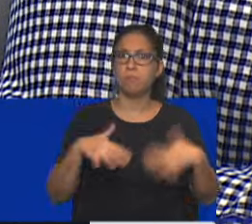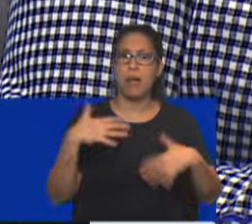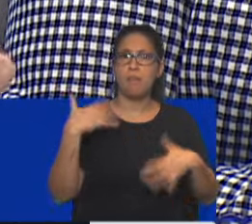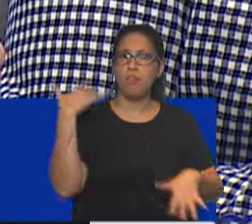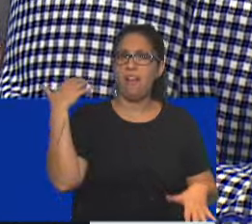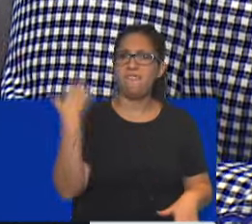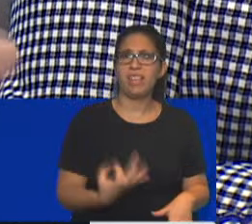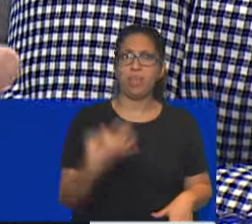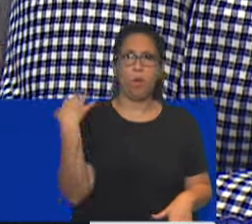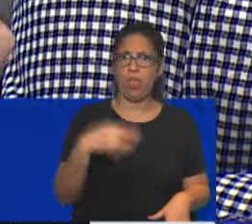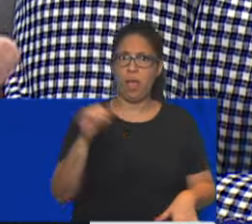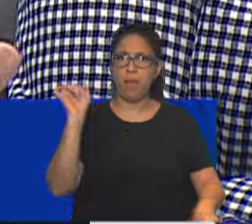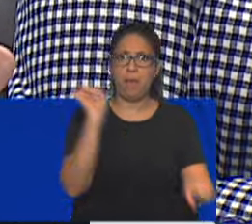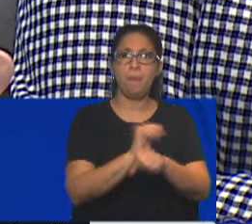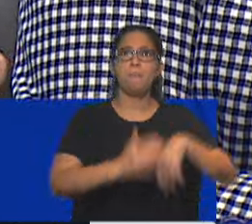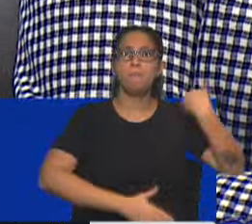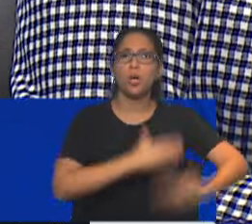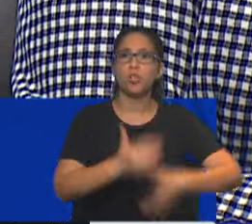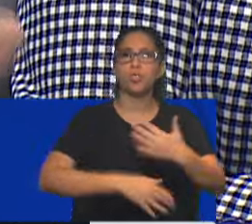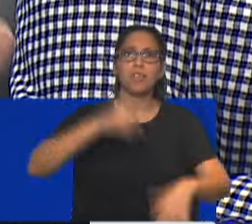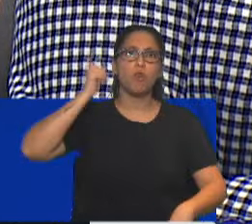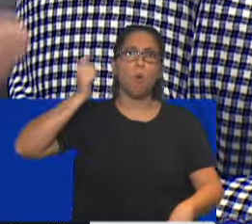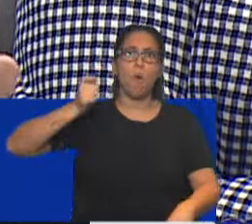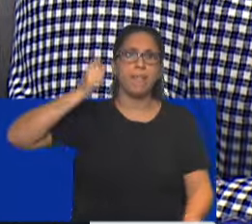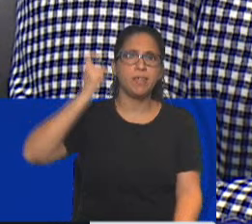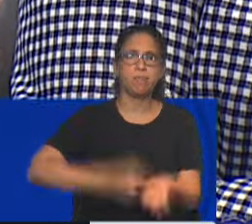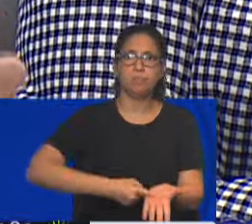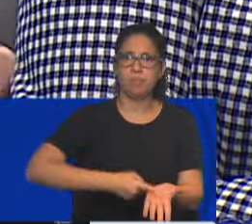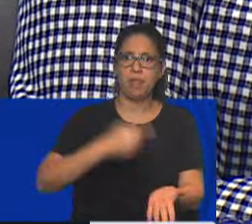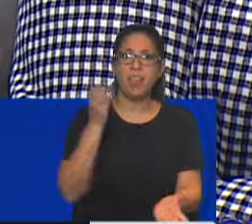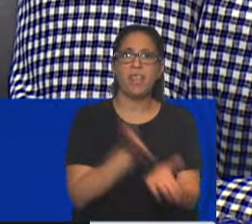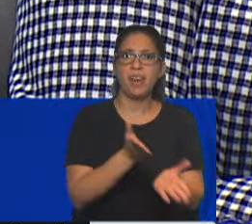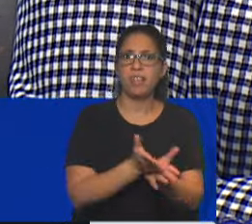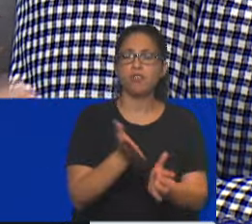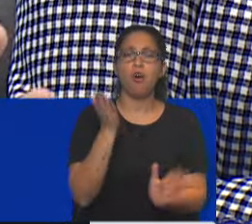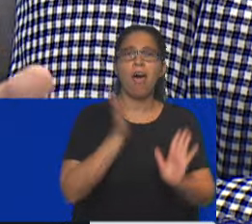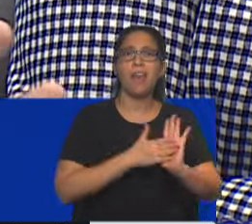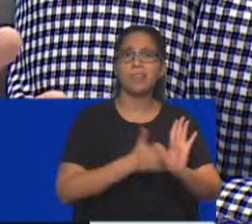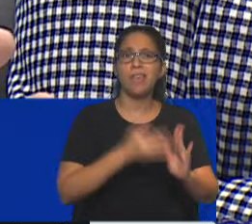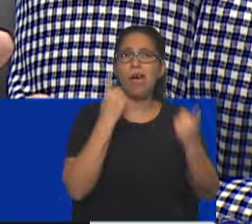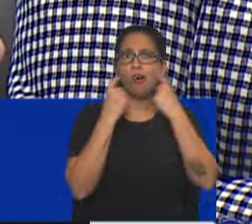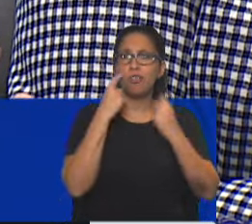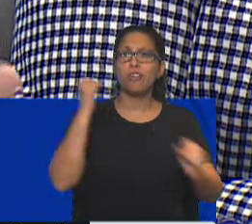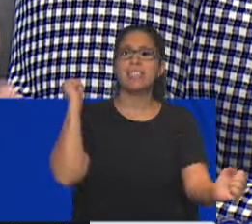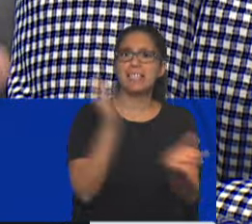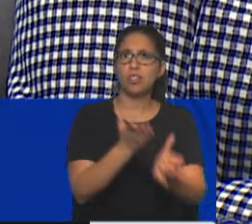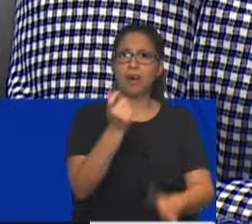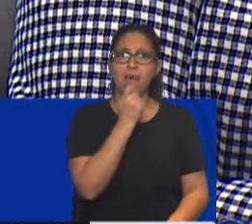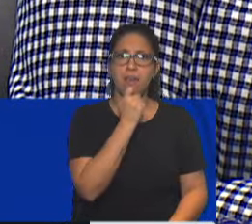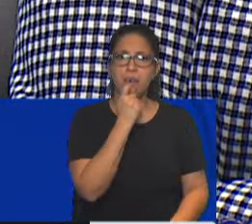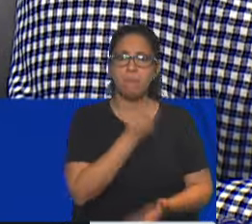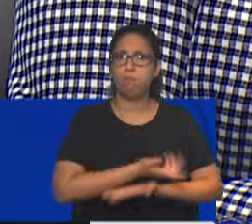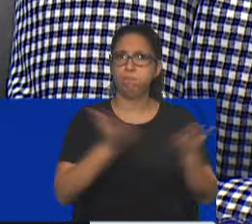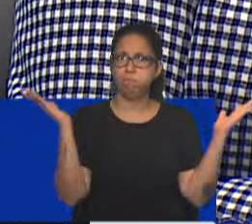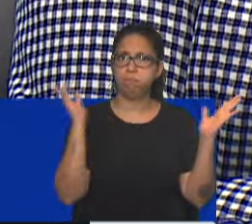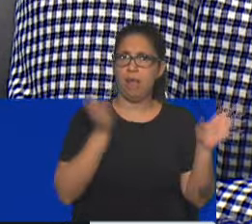reclama rapidez en los procesos y en los jueces. Derechos, garantías, controles, sanciones ejemplares y educación